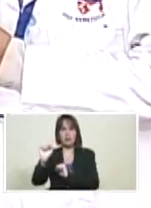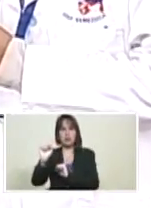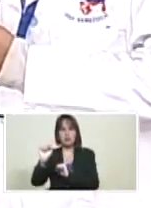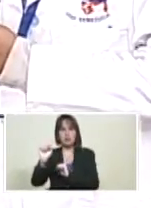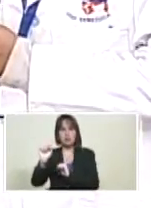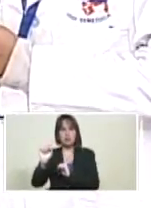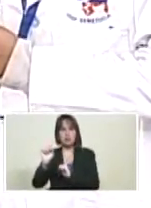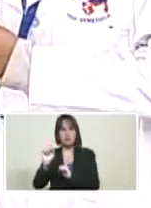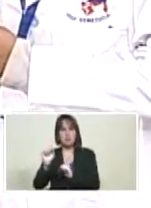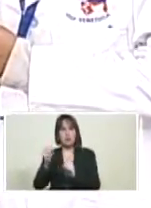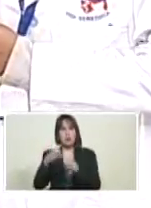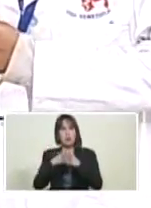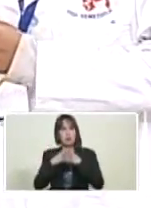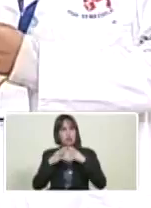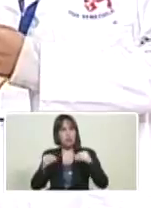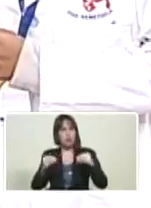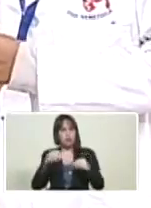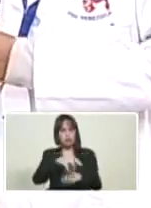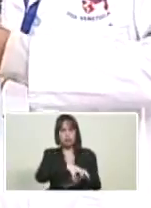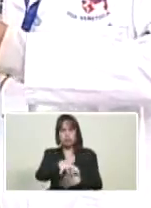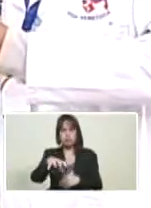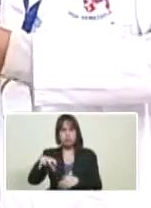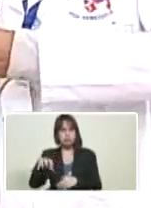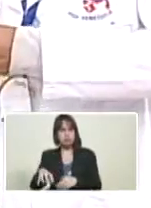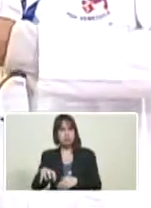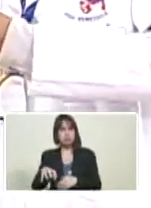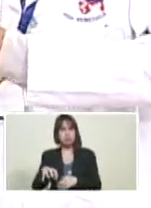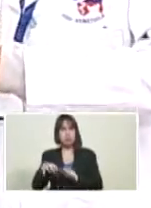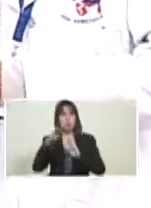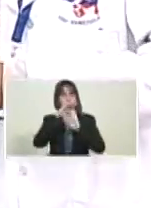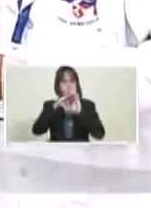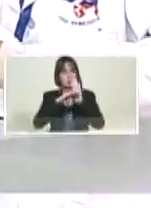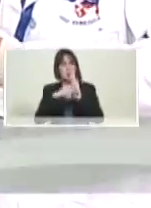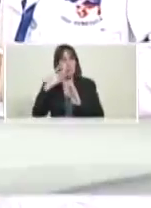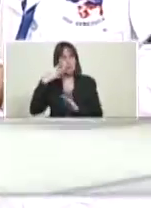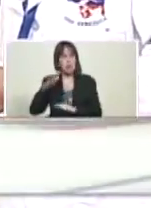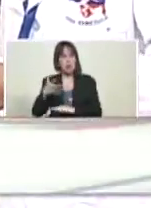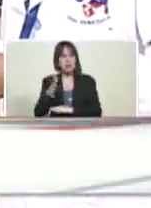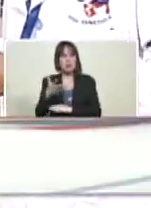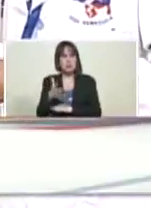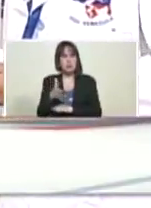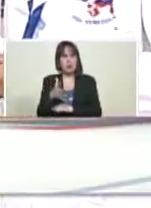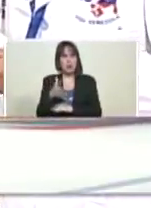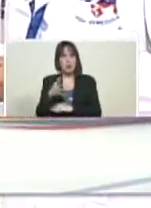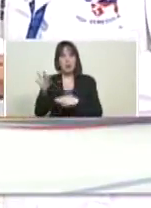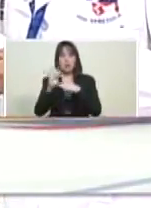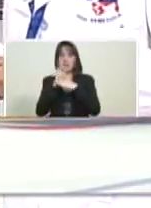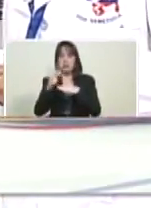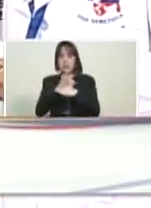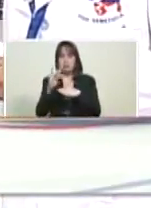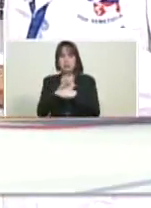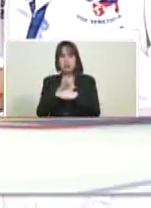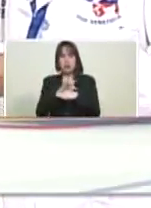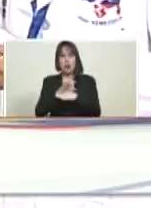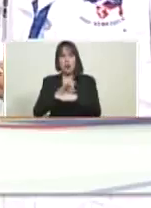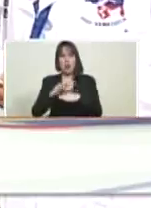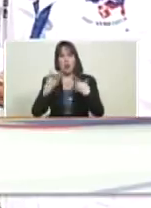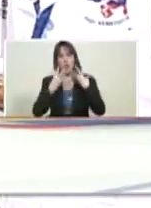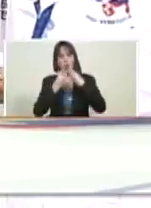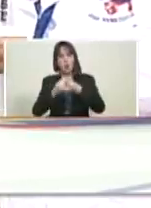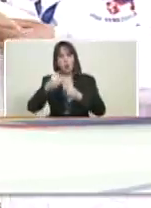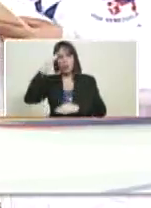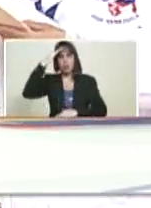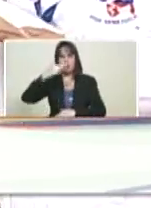REDI, en las SODI y en las ADI, una estructura parecida que funciona en nuestra gloriosa Fuerza Armada